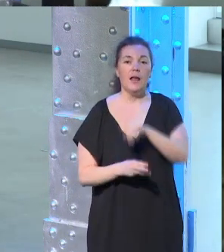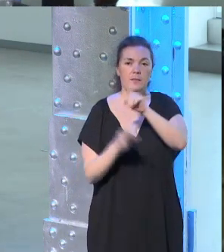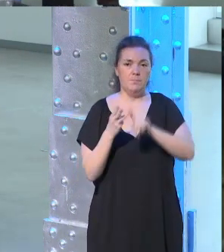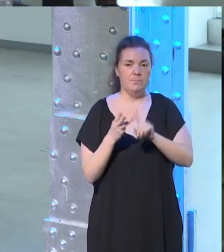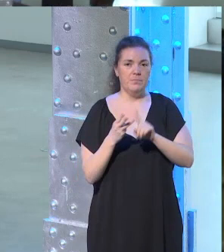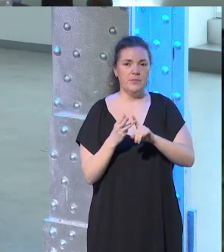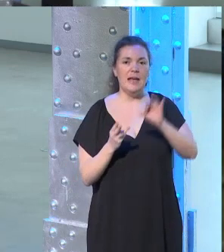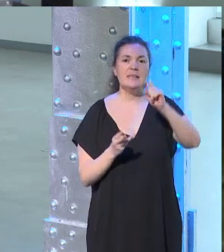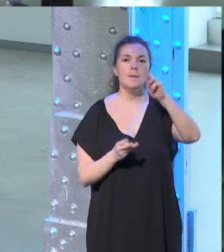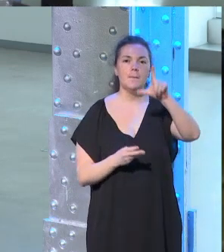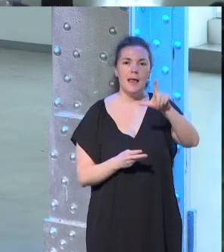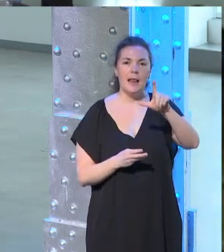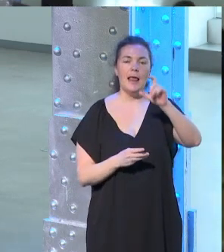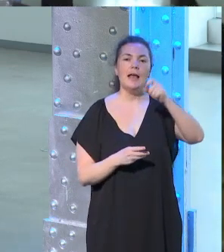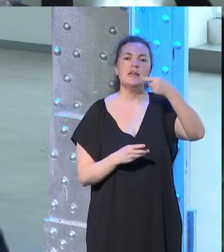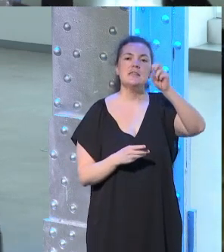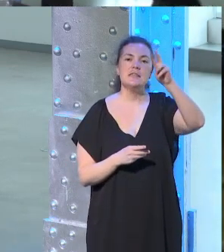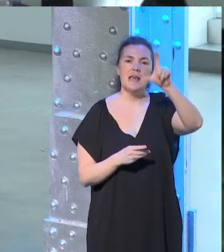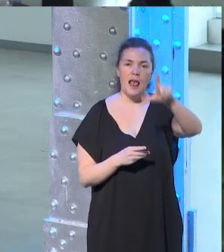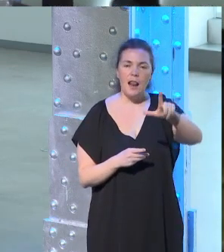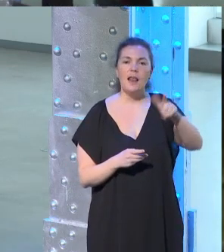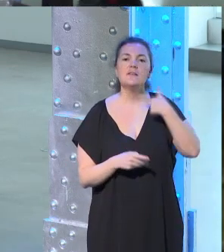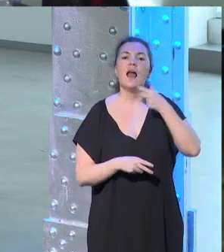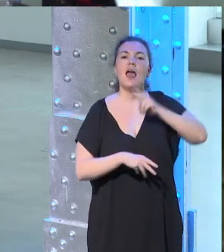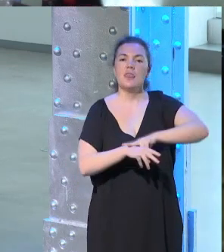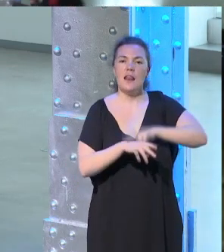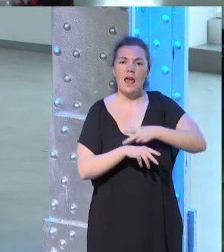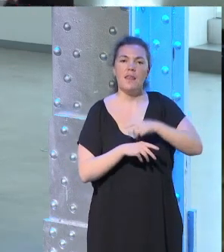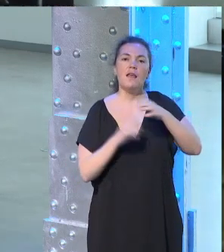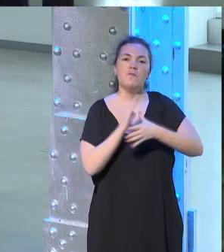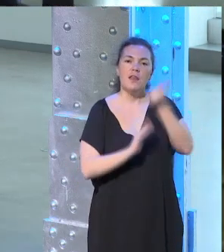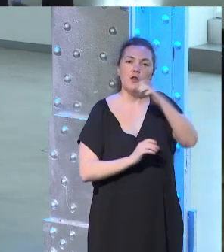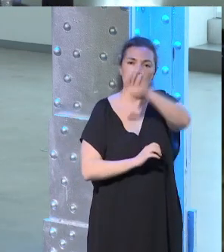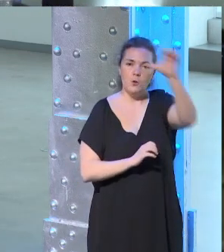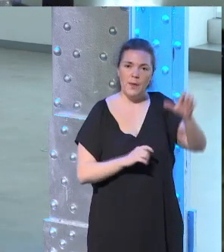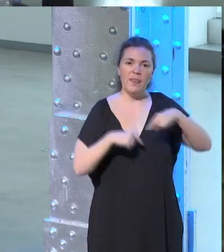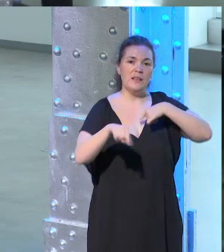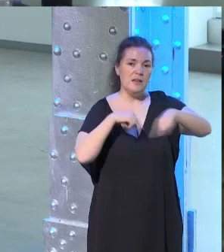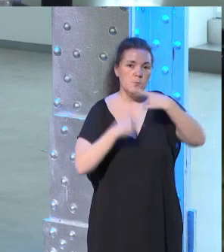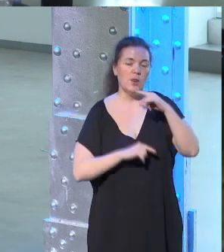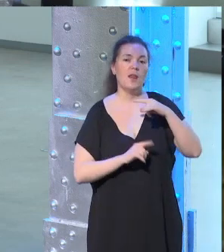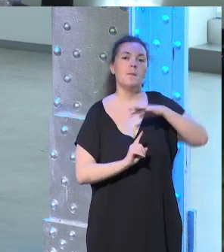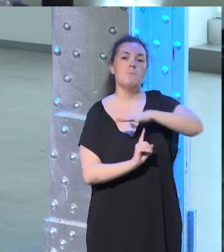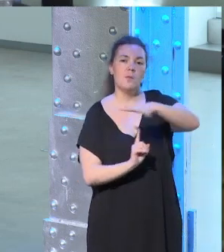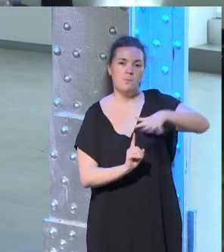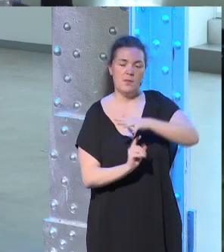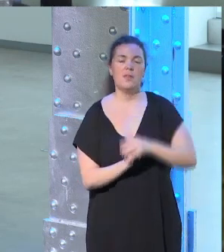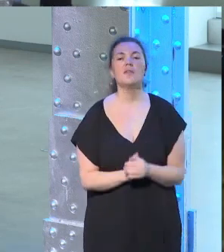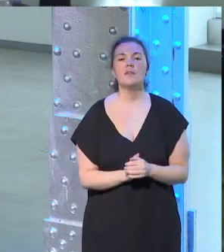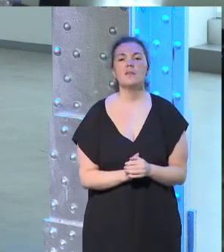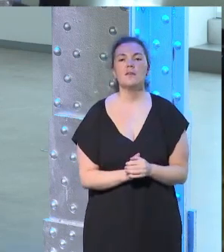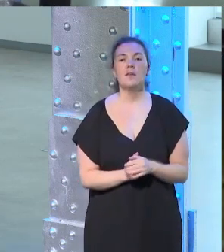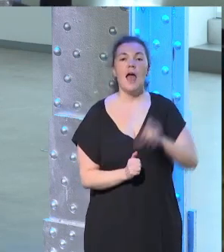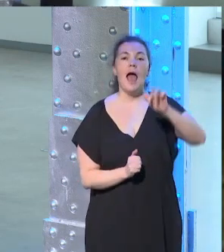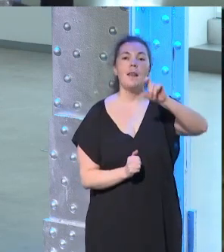lugar, Isabel Buchuel, que es la delegada de la Federación Europea de Transporte y Medio Ambiente. Y